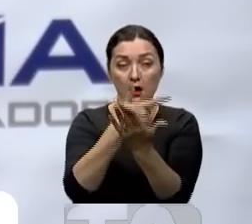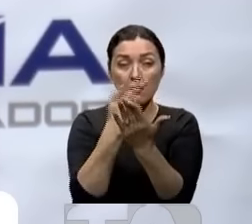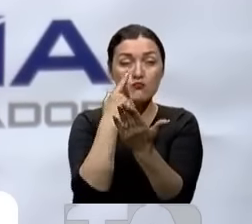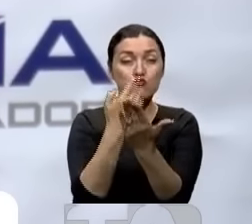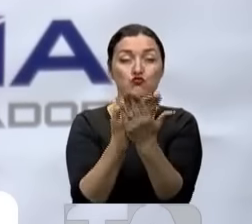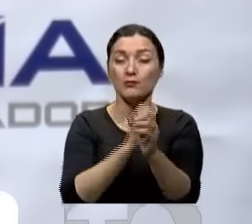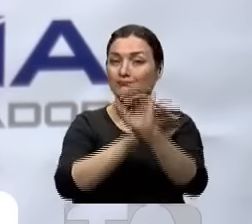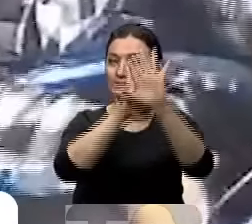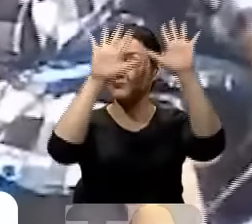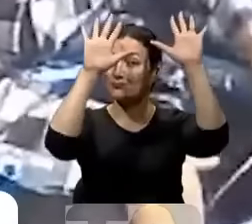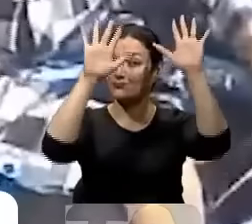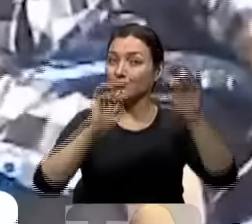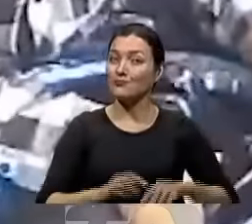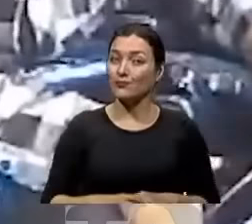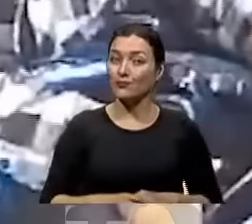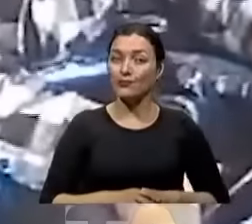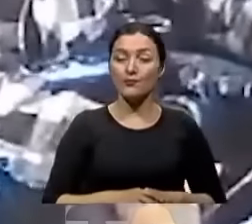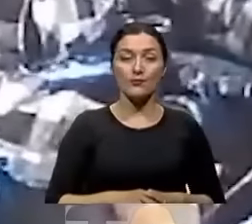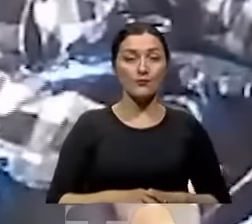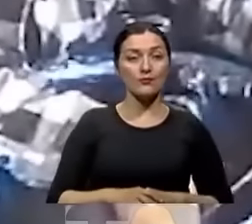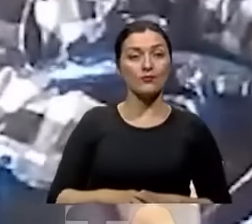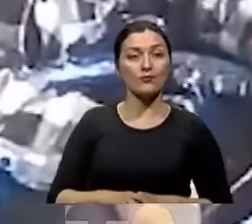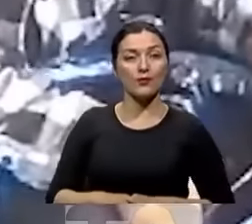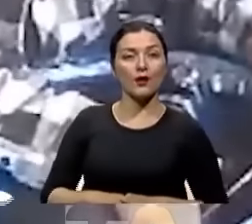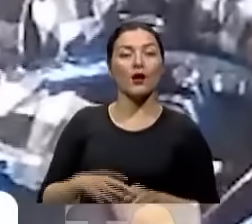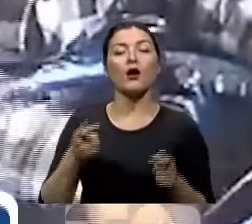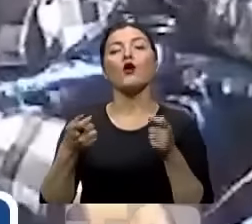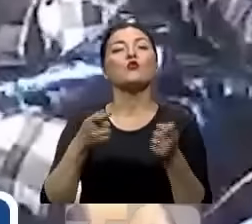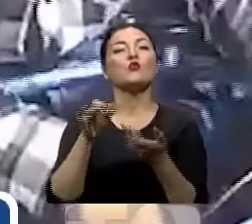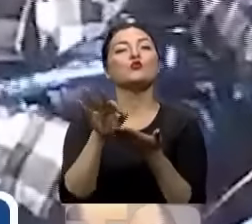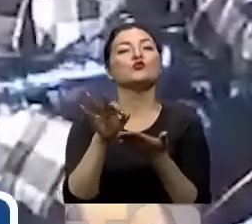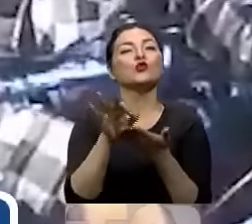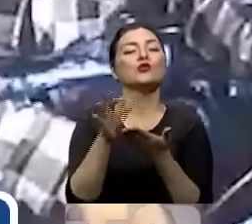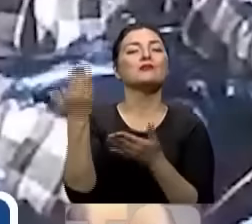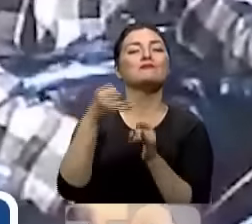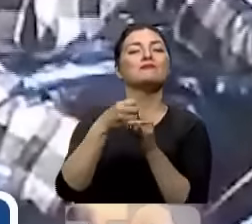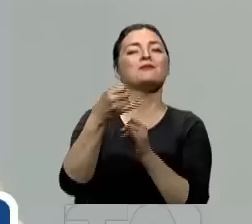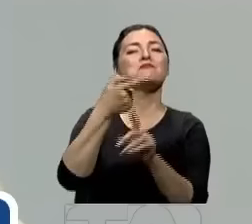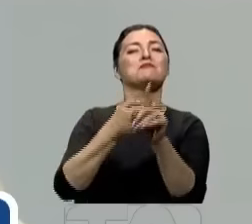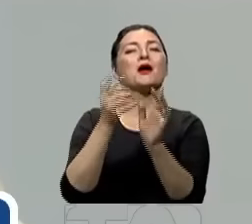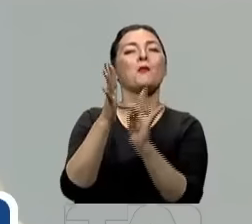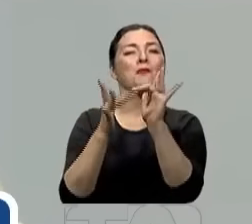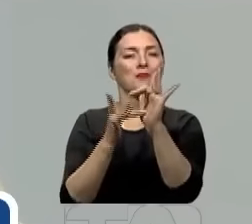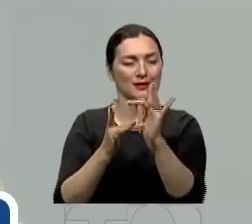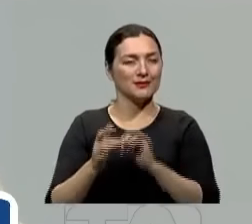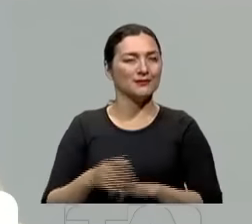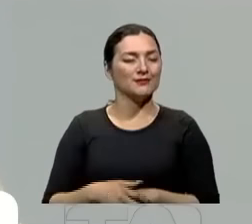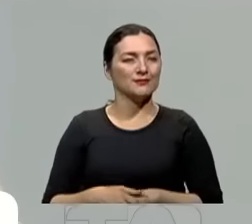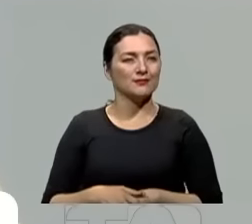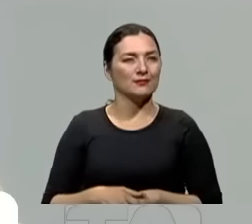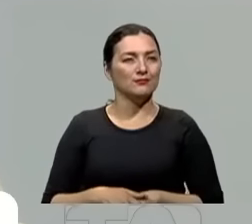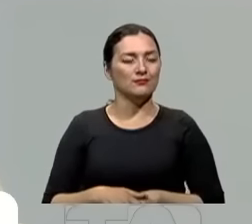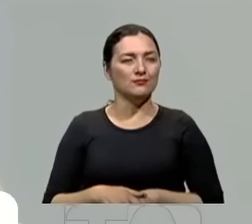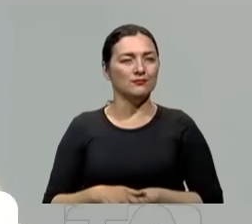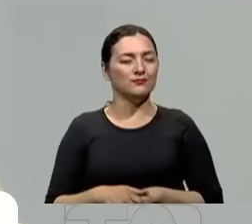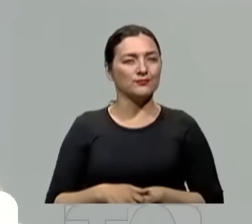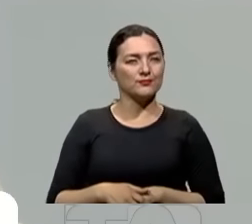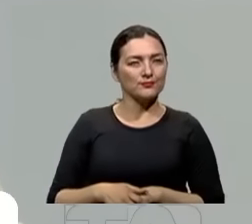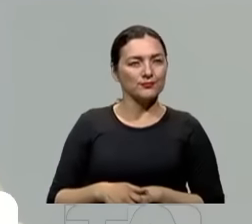evidencias incriminatorias. Según la autoridad, esta banda operaba en la zona desde finales de abril. Perfilaban